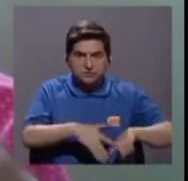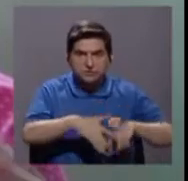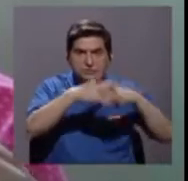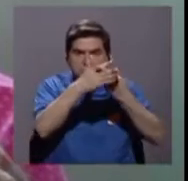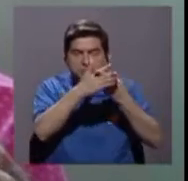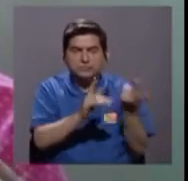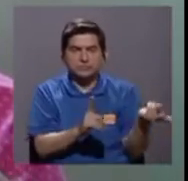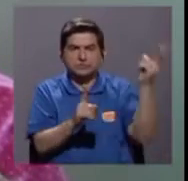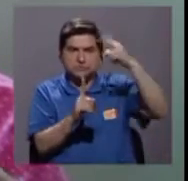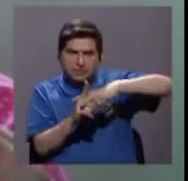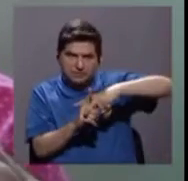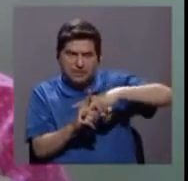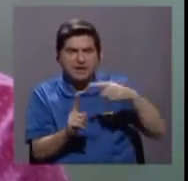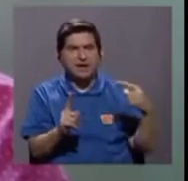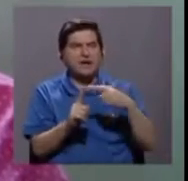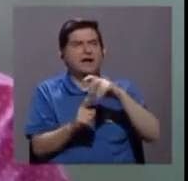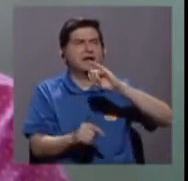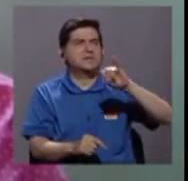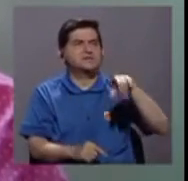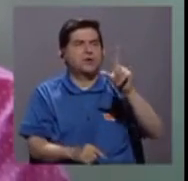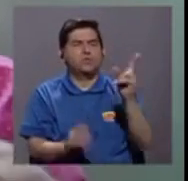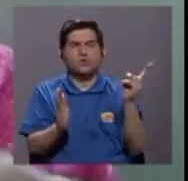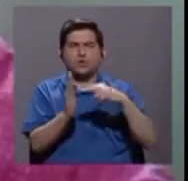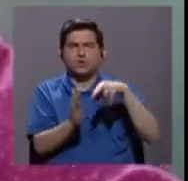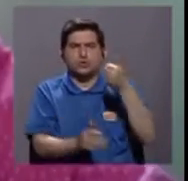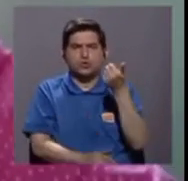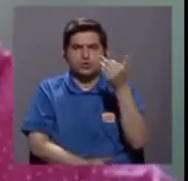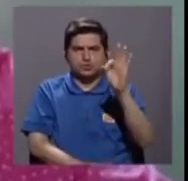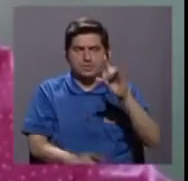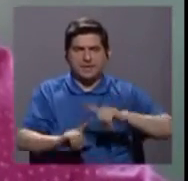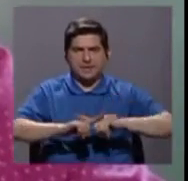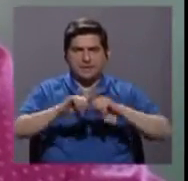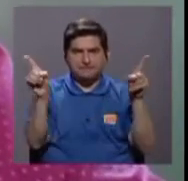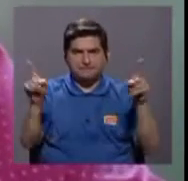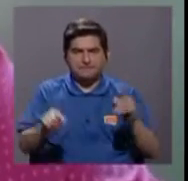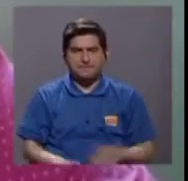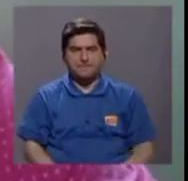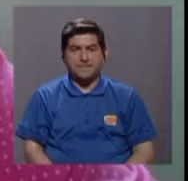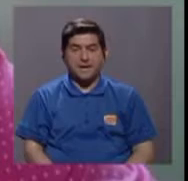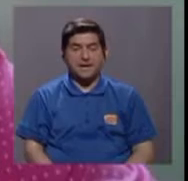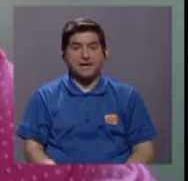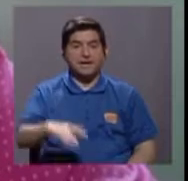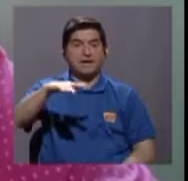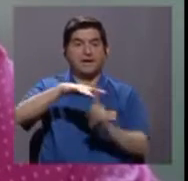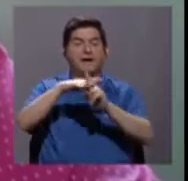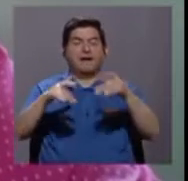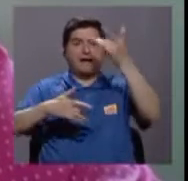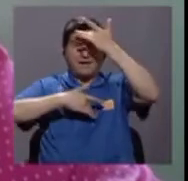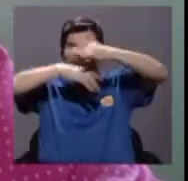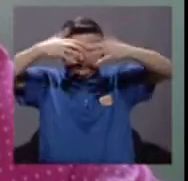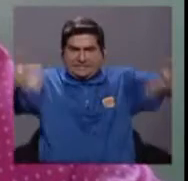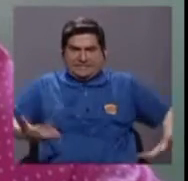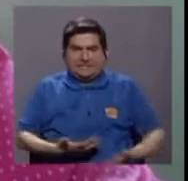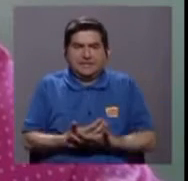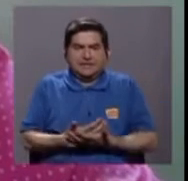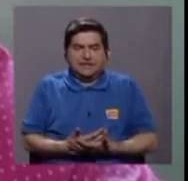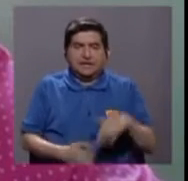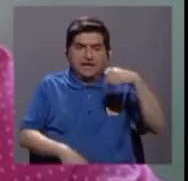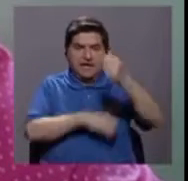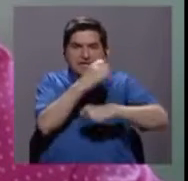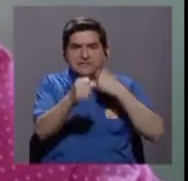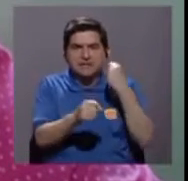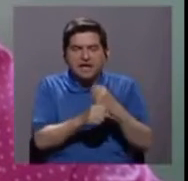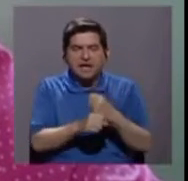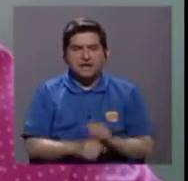a aplicarse hasta julio del 2019, sin embargo se nos vino la pandemia este año y eso hizo